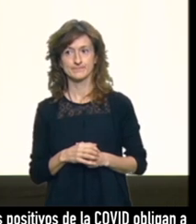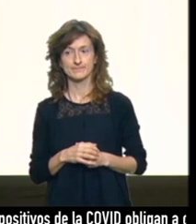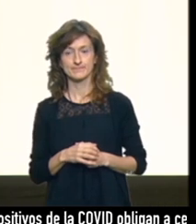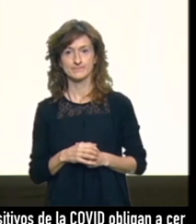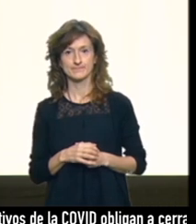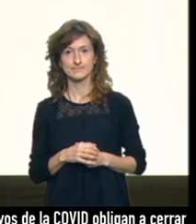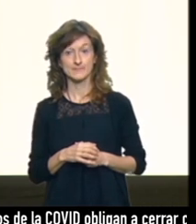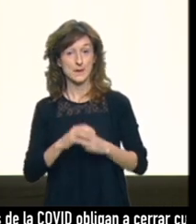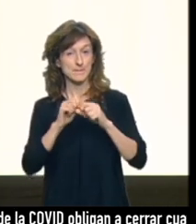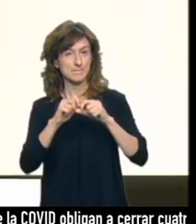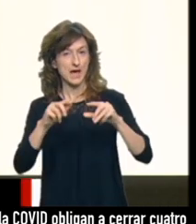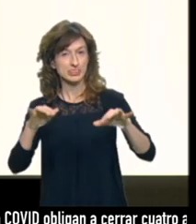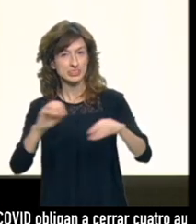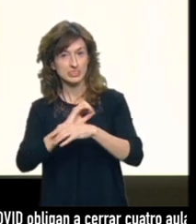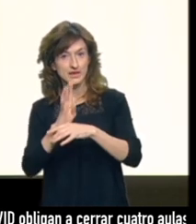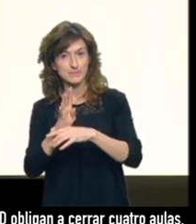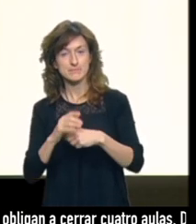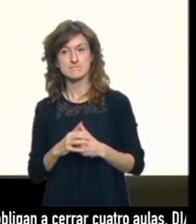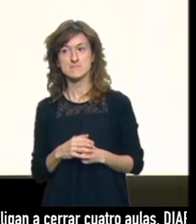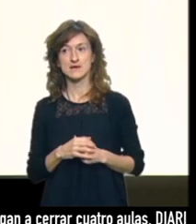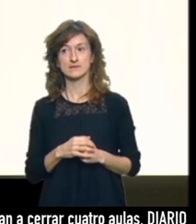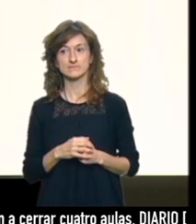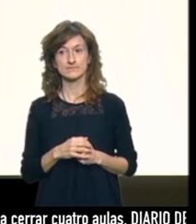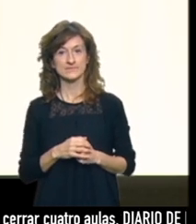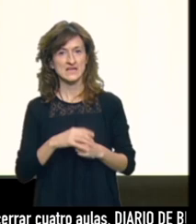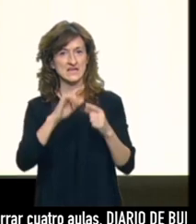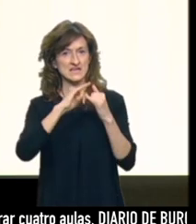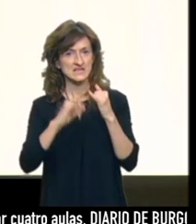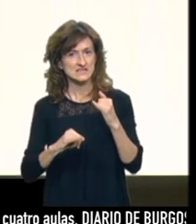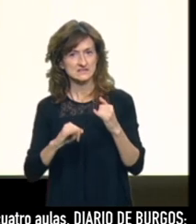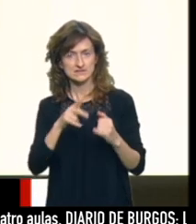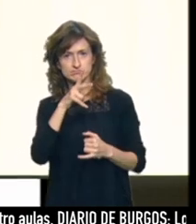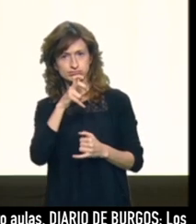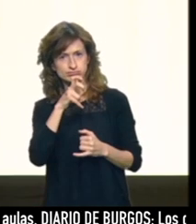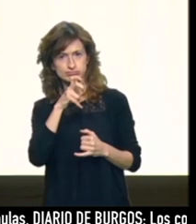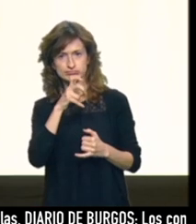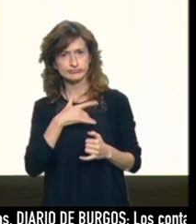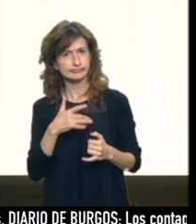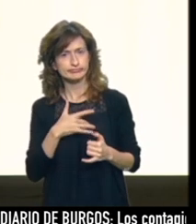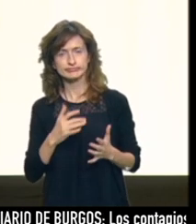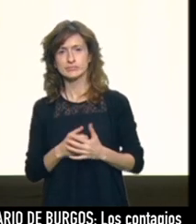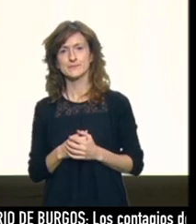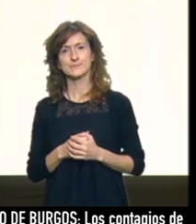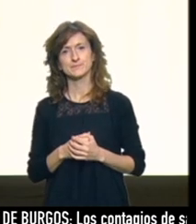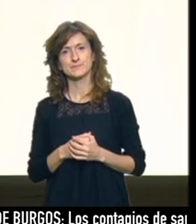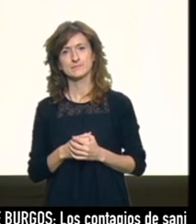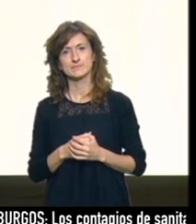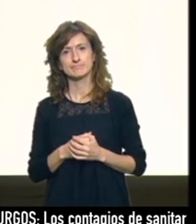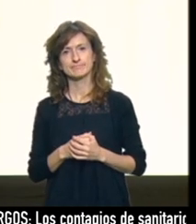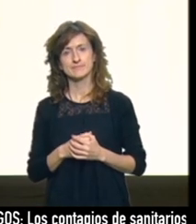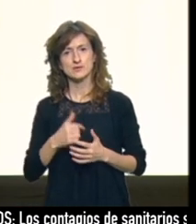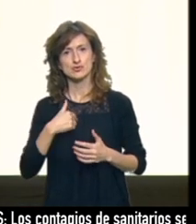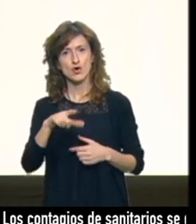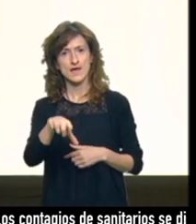En medio de esta pandemia, de esta crisis feroz y cruel, mi única